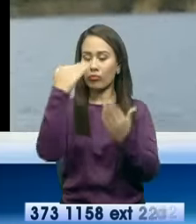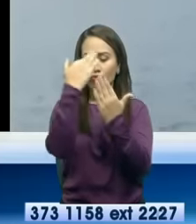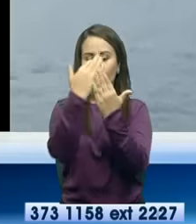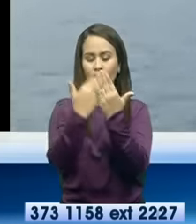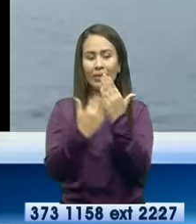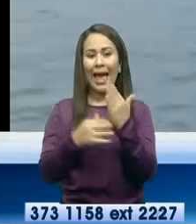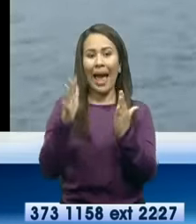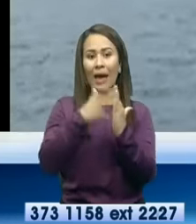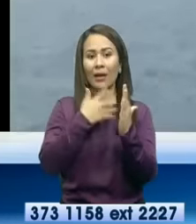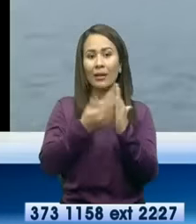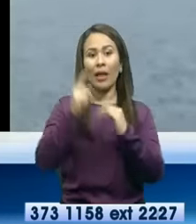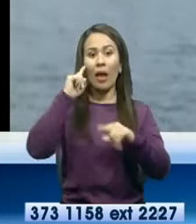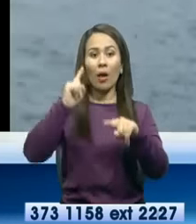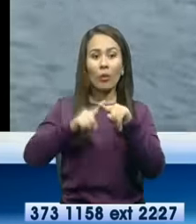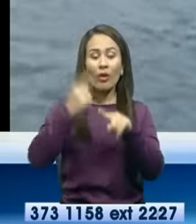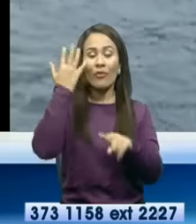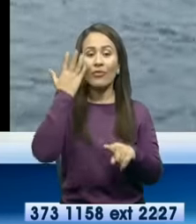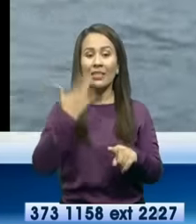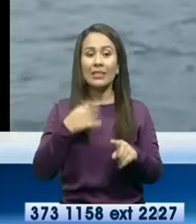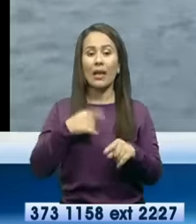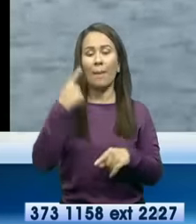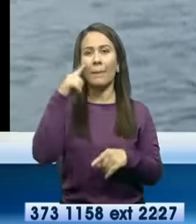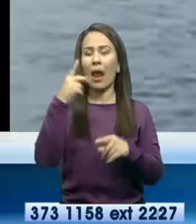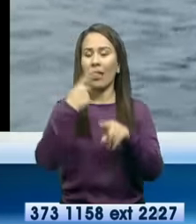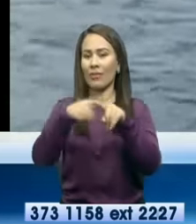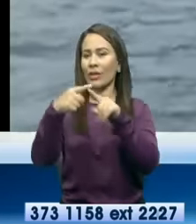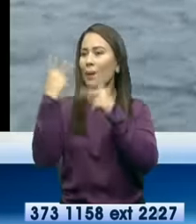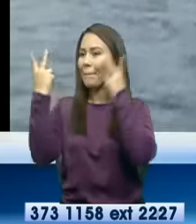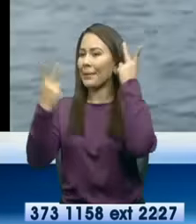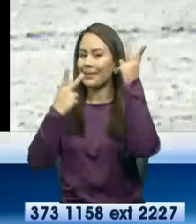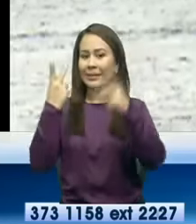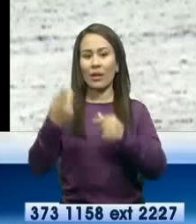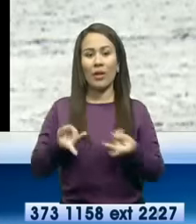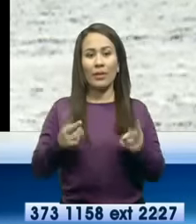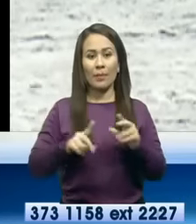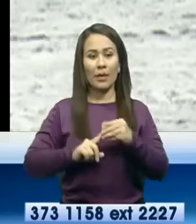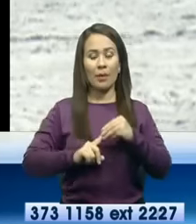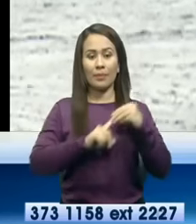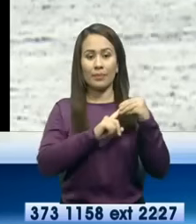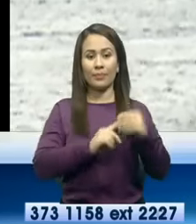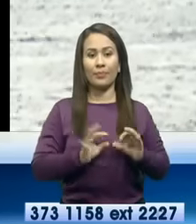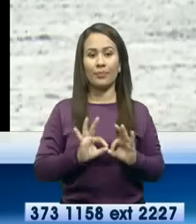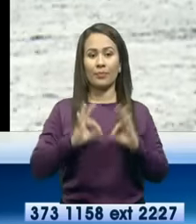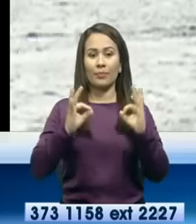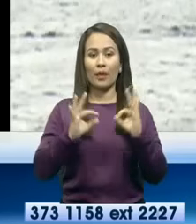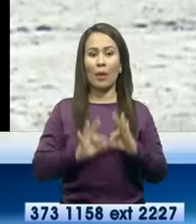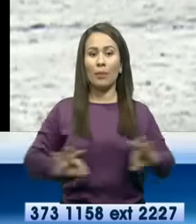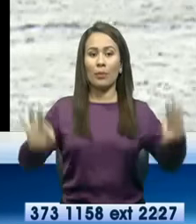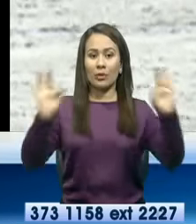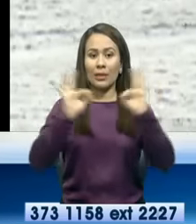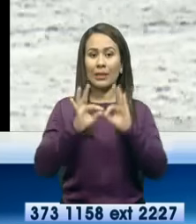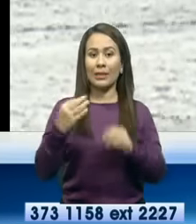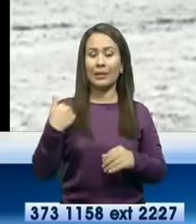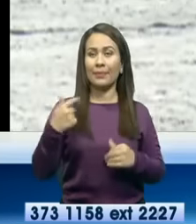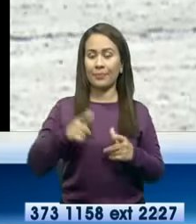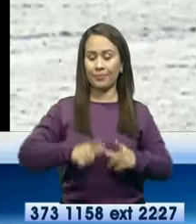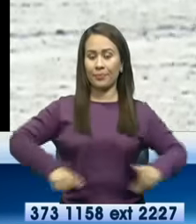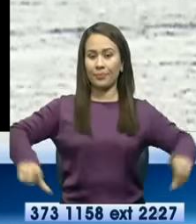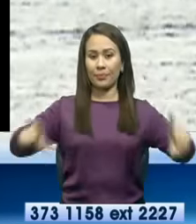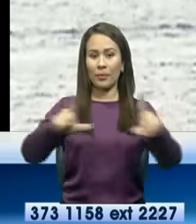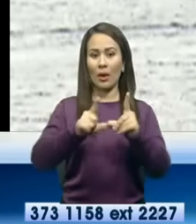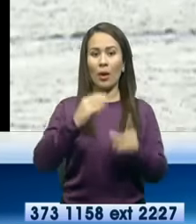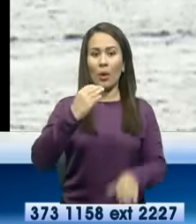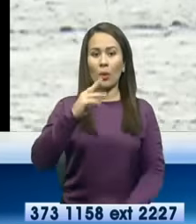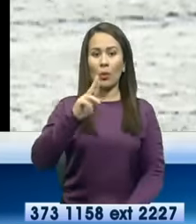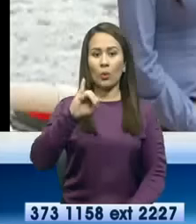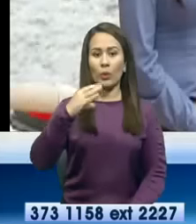turísticas y atractivos turísticos. ¿Cuáles son? Segundo, uno de los puntos potenciales que tenemos es siendo la Laguna de Cuicocha parte